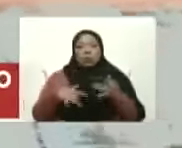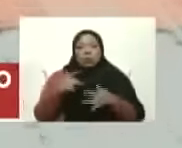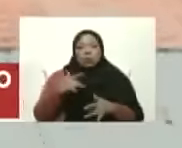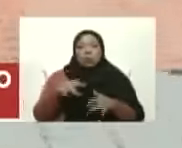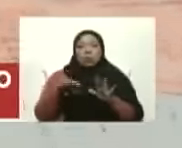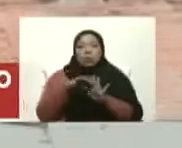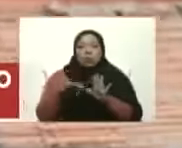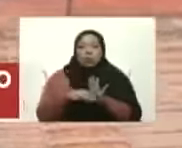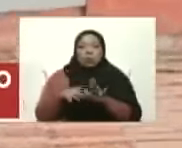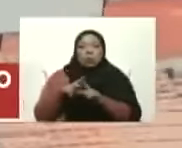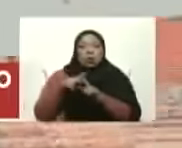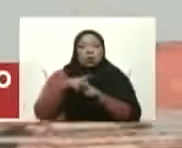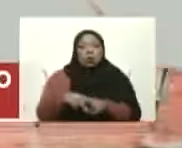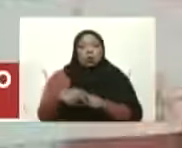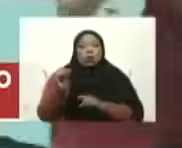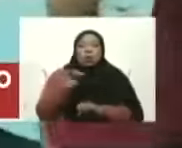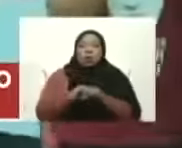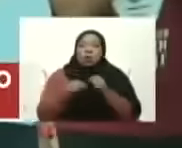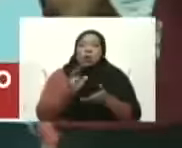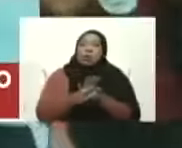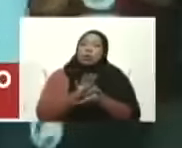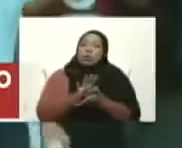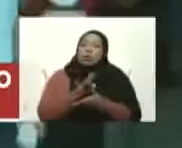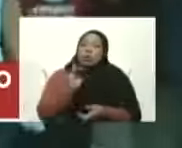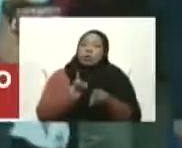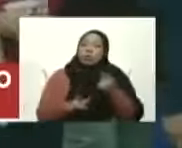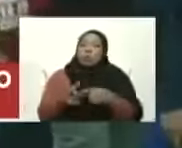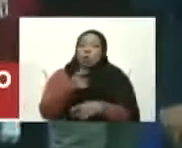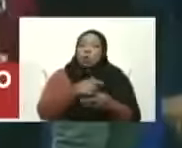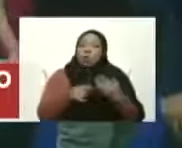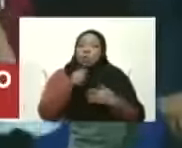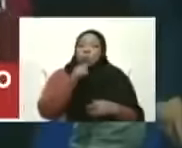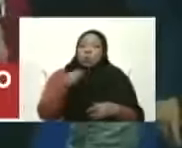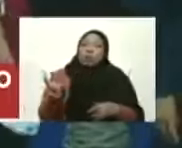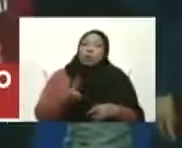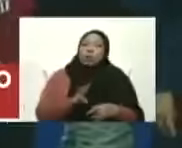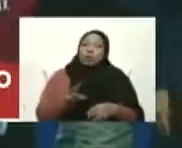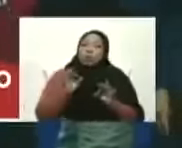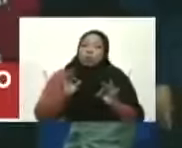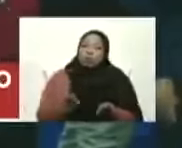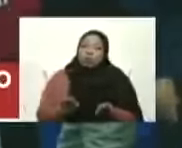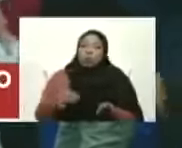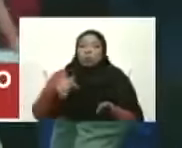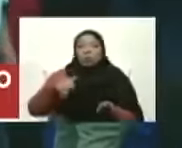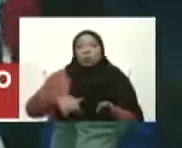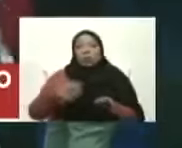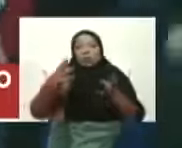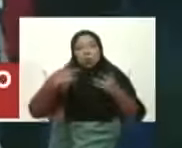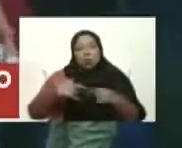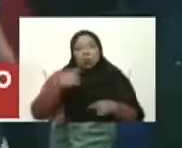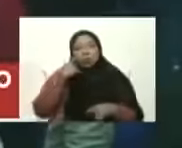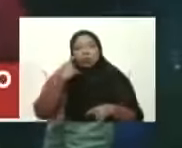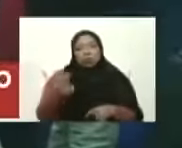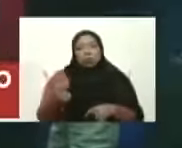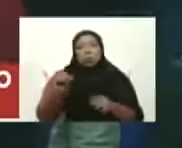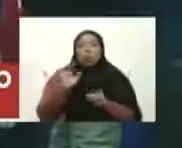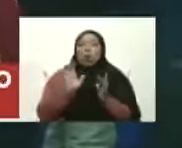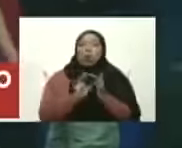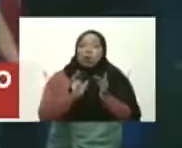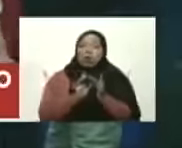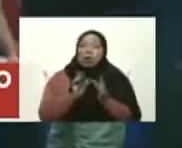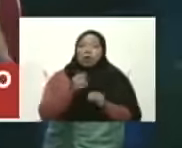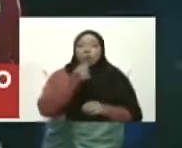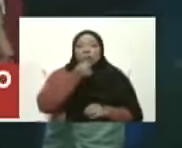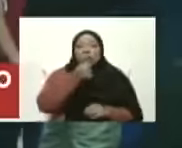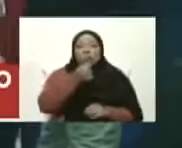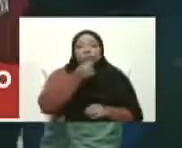de presión para desestabilizar al gobierno bolivariano. Es de allí cuando vamos ahora a establecer contacto nuevamente